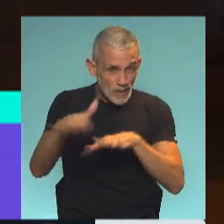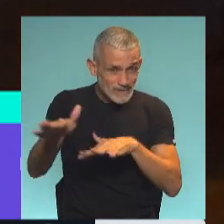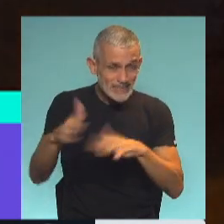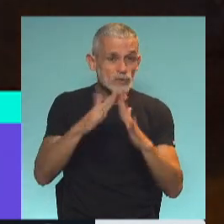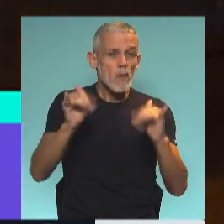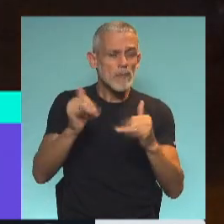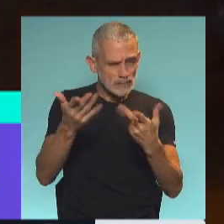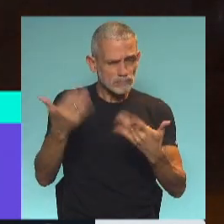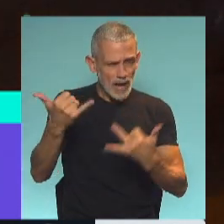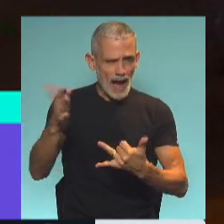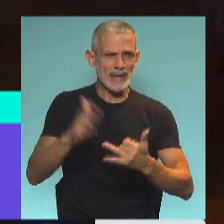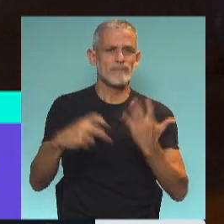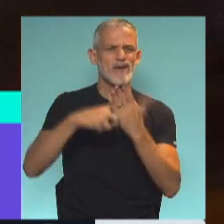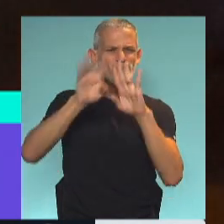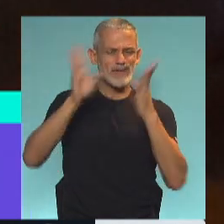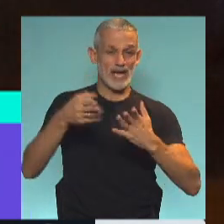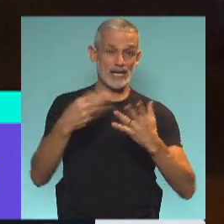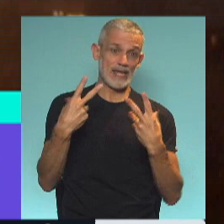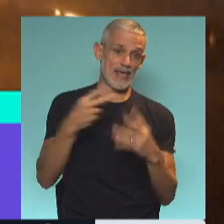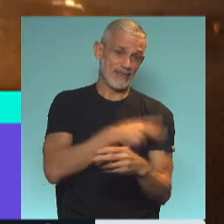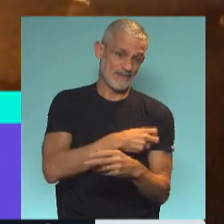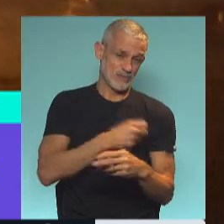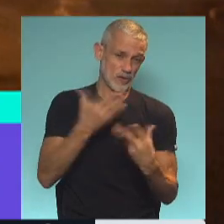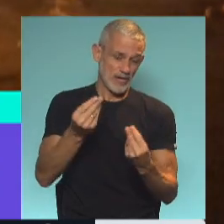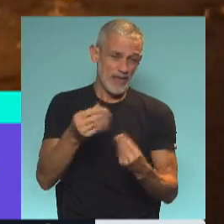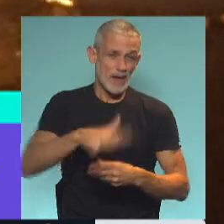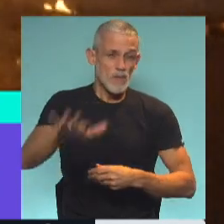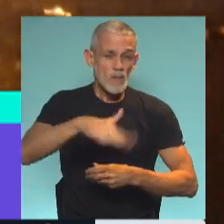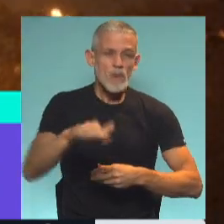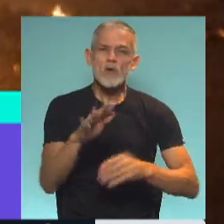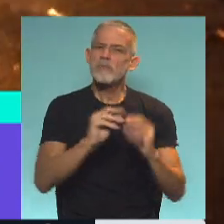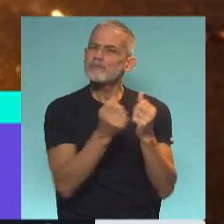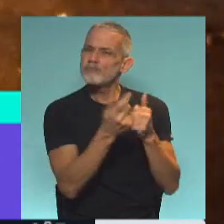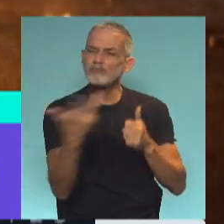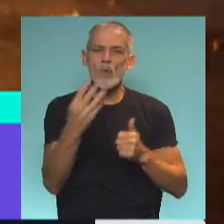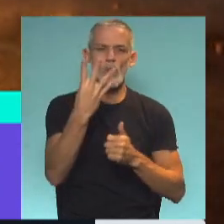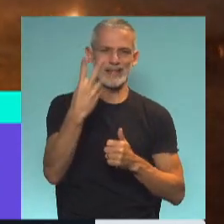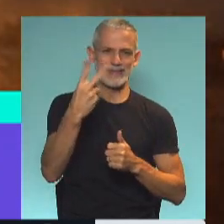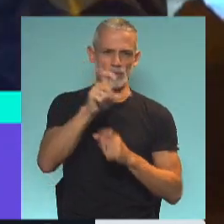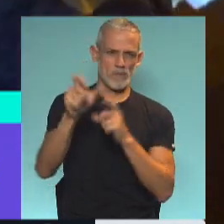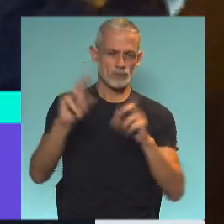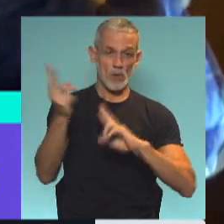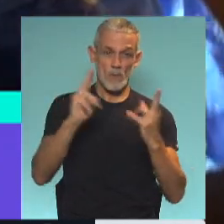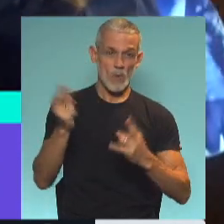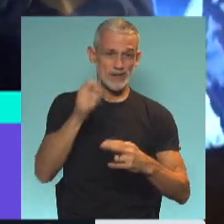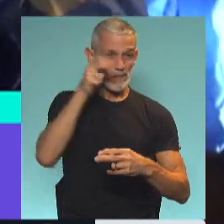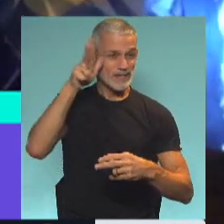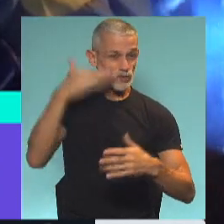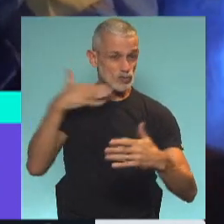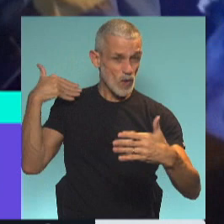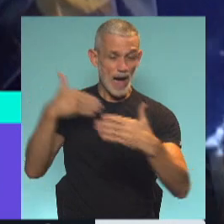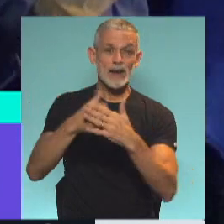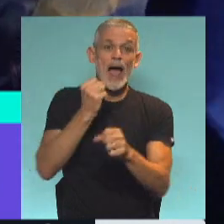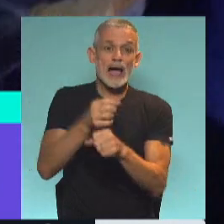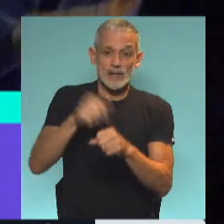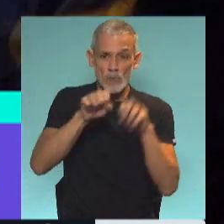pacíficamente. La Fiscalía y la Defensoría del Pueblo cuentan al menos 42 muertos desde el 28 de abril, cuando multitudes se volcaron